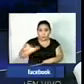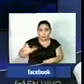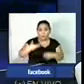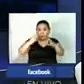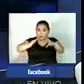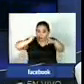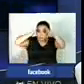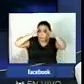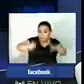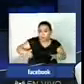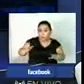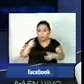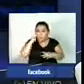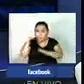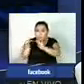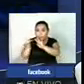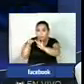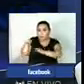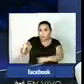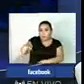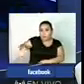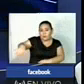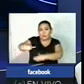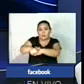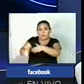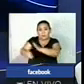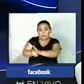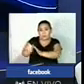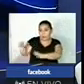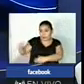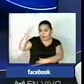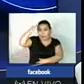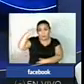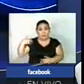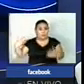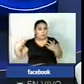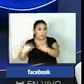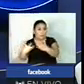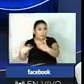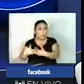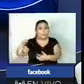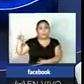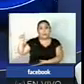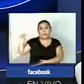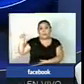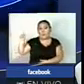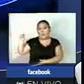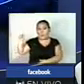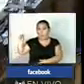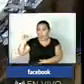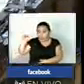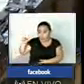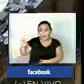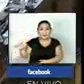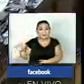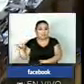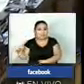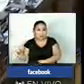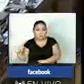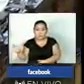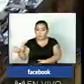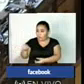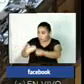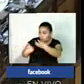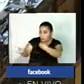entonces de la señal hasta la Asamblea Legislativa. Nuestra colega Tatiana Funes que se ha trasladado allá y que nos